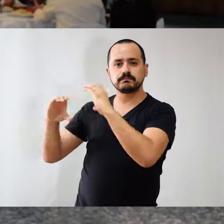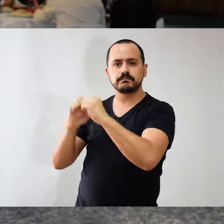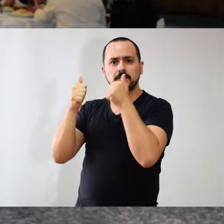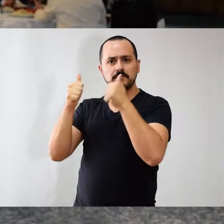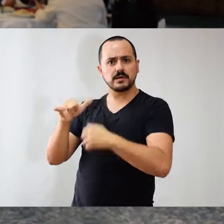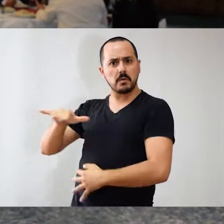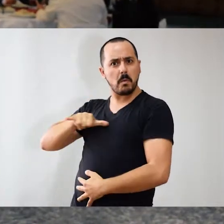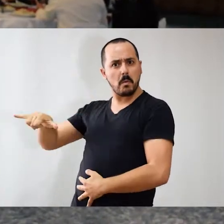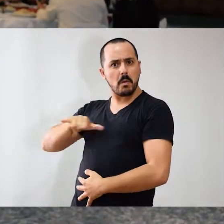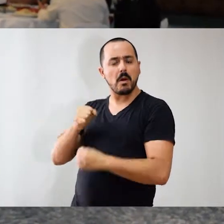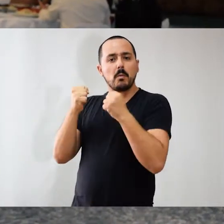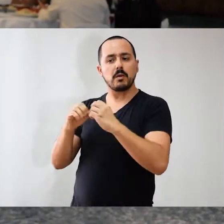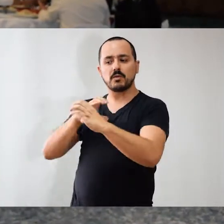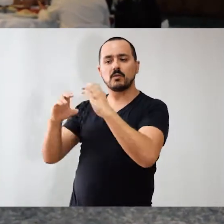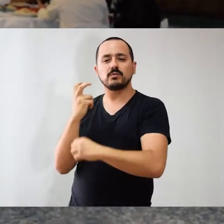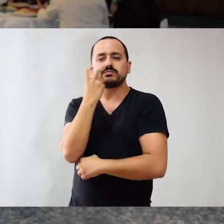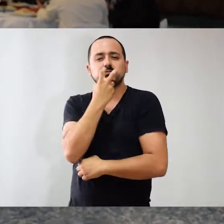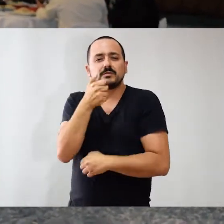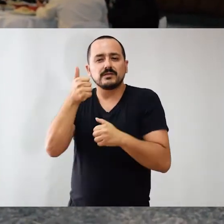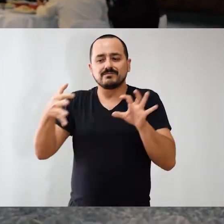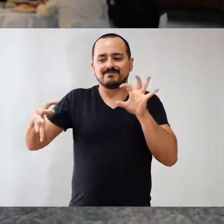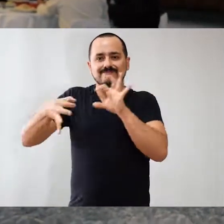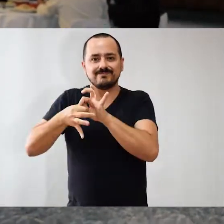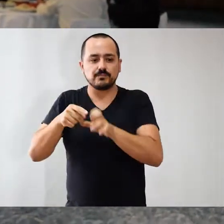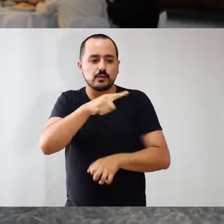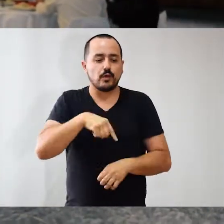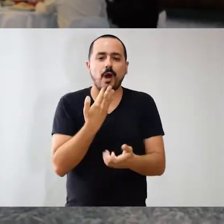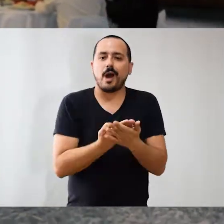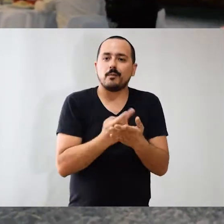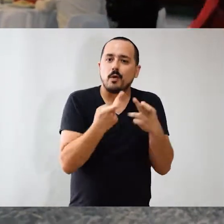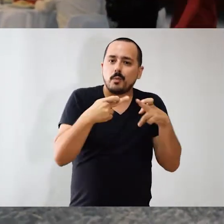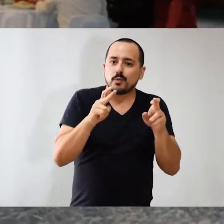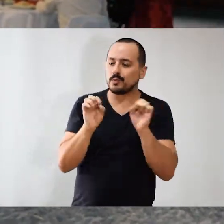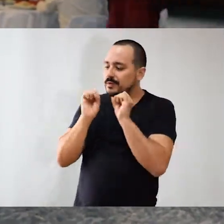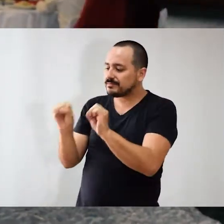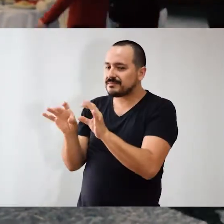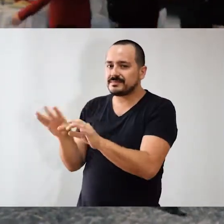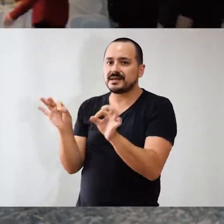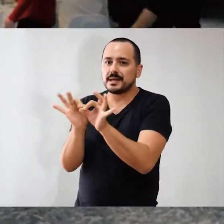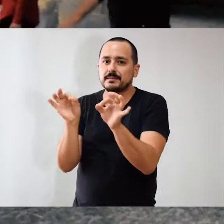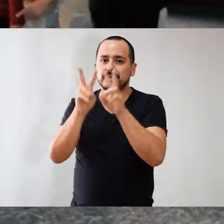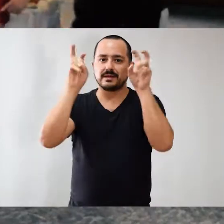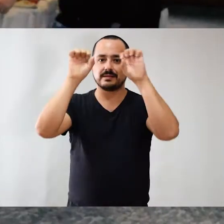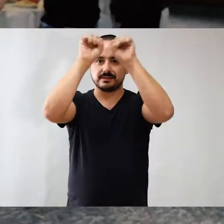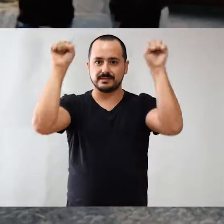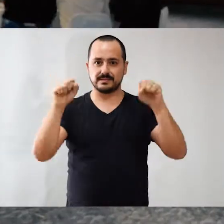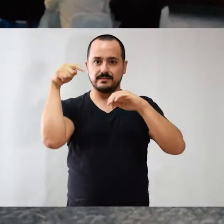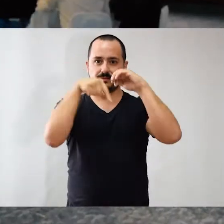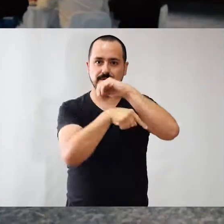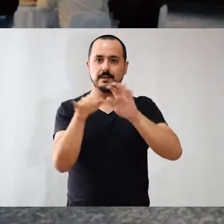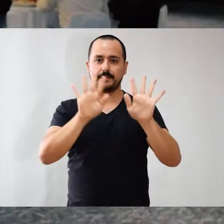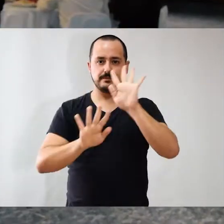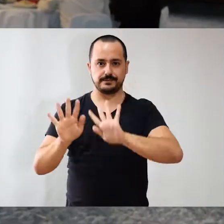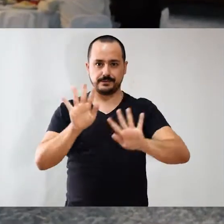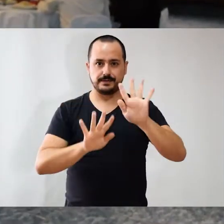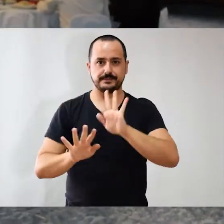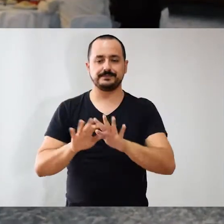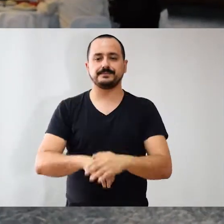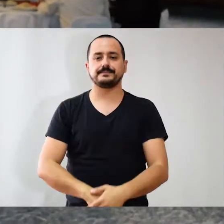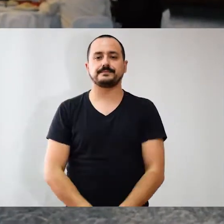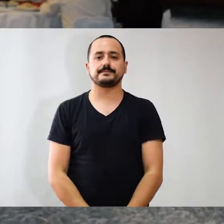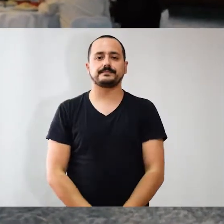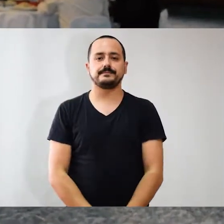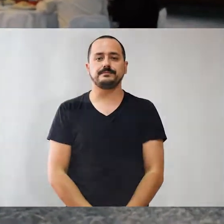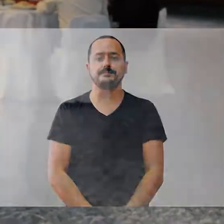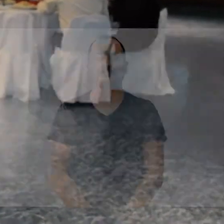mayor comprensión desde el proyecto hacia las personas que va a informar, ya que son sus mismos pares quienes informan acerca de los convenios previsionales o acerca